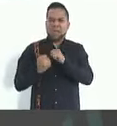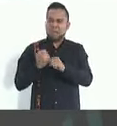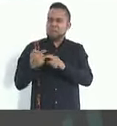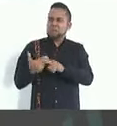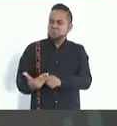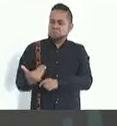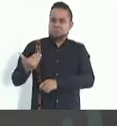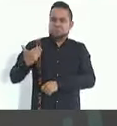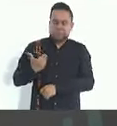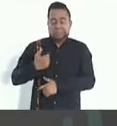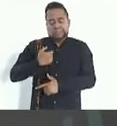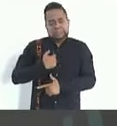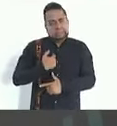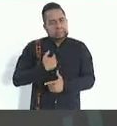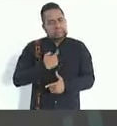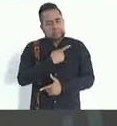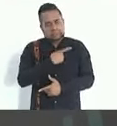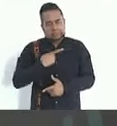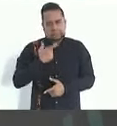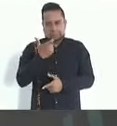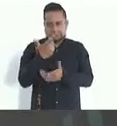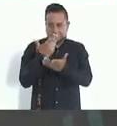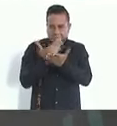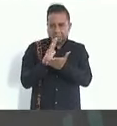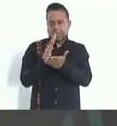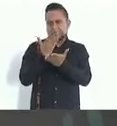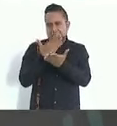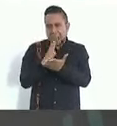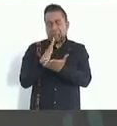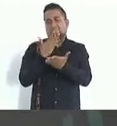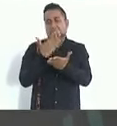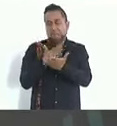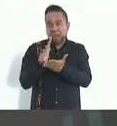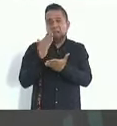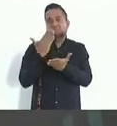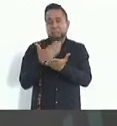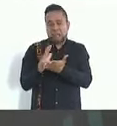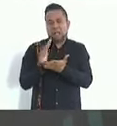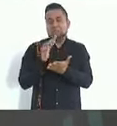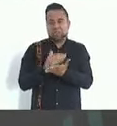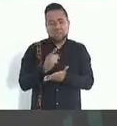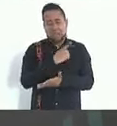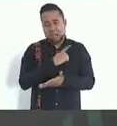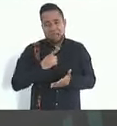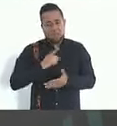hay que estar pagando esa enorme deuda que